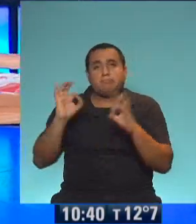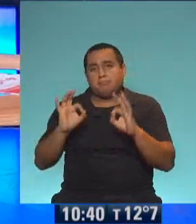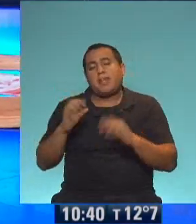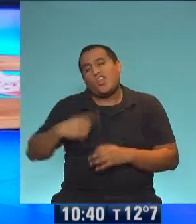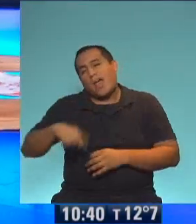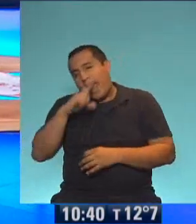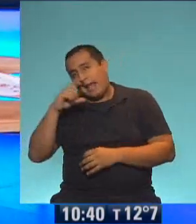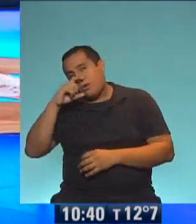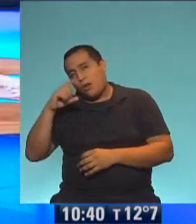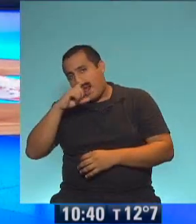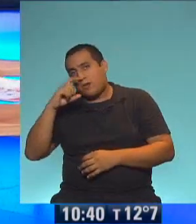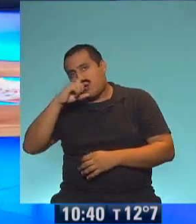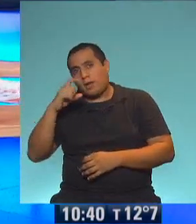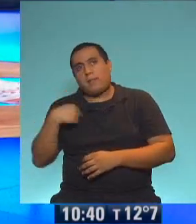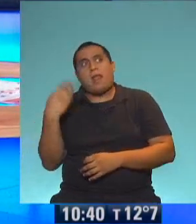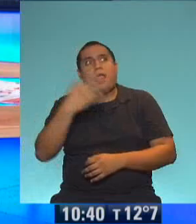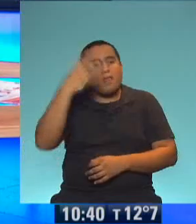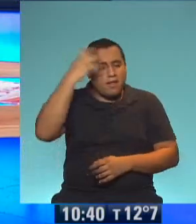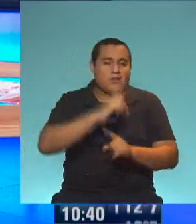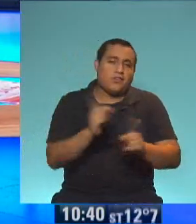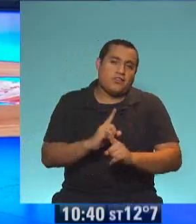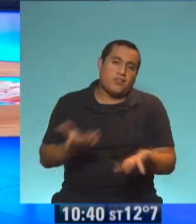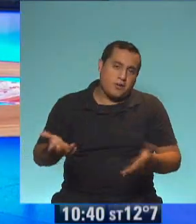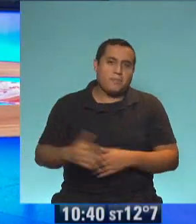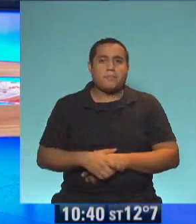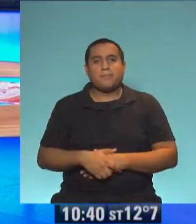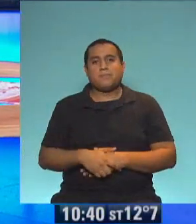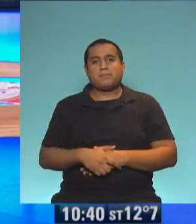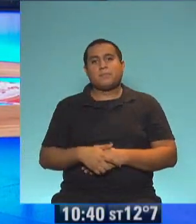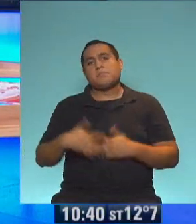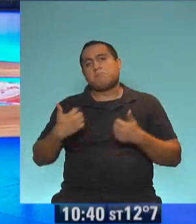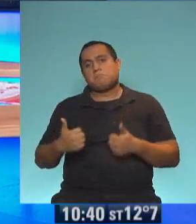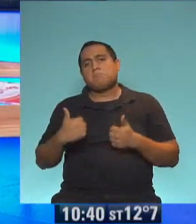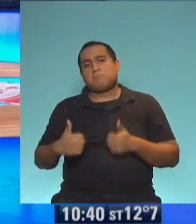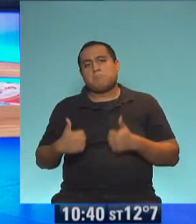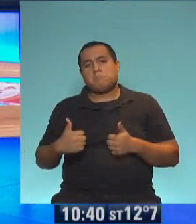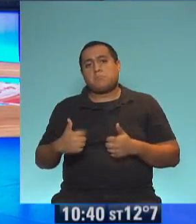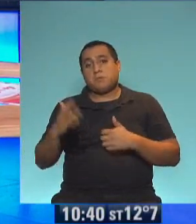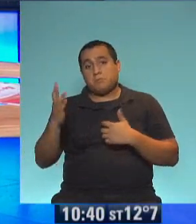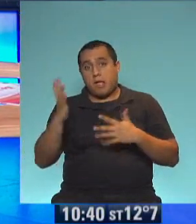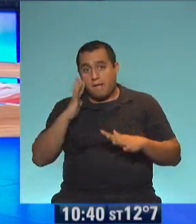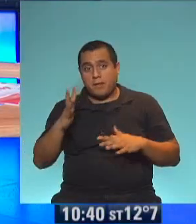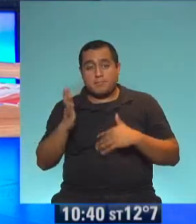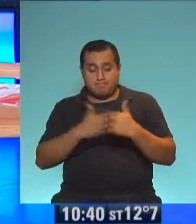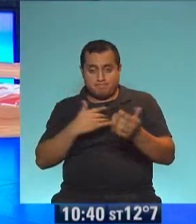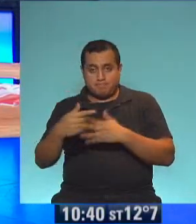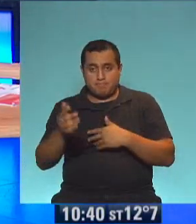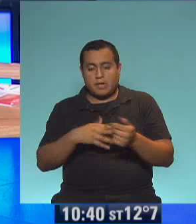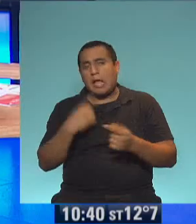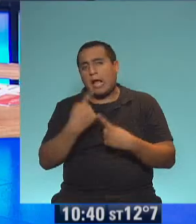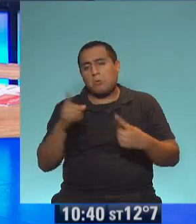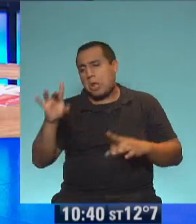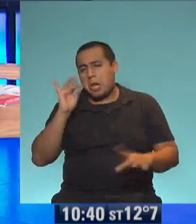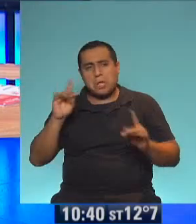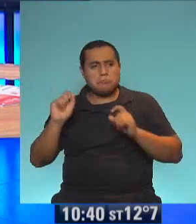con alcohol en gel porque claro. No, claro. No llegamos al baño. Claro. Estamos cerca del baño. Muy bien, bueno. Manos bueno, a la obra, a la cada obra. Uno elija el material con el que